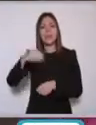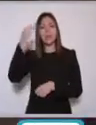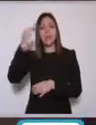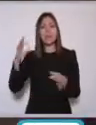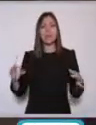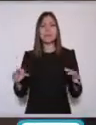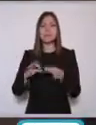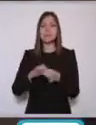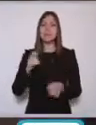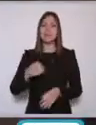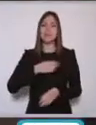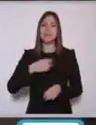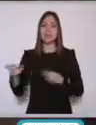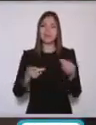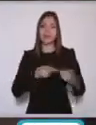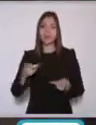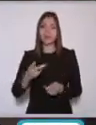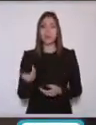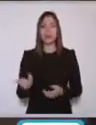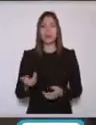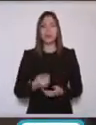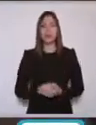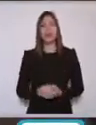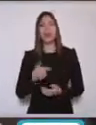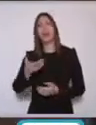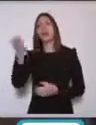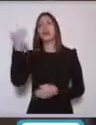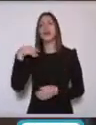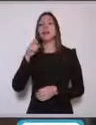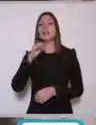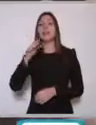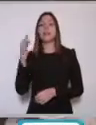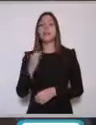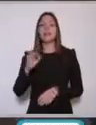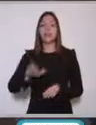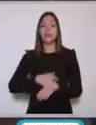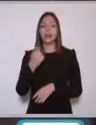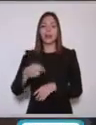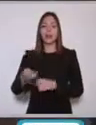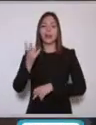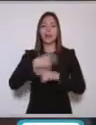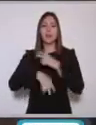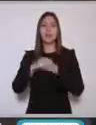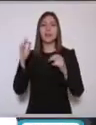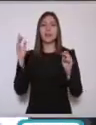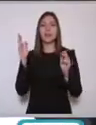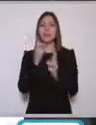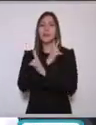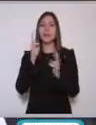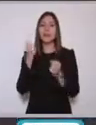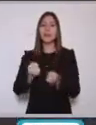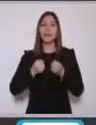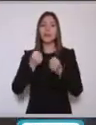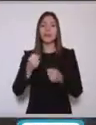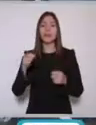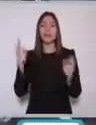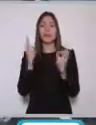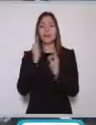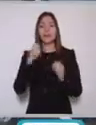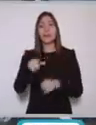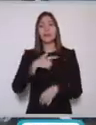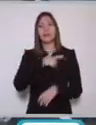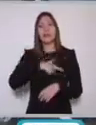temporada. Y pues ideal, ahorita, como bien lo comentaste, latinamos porque entró un frente frío y sé que le va a encantar a su familia. ¡Ay, qué rico, chef